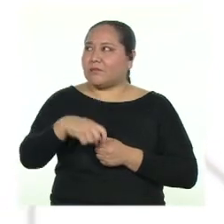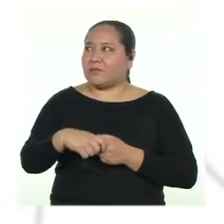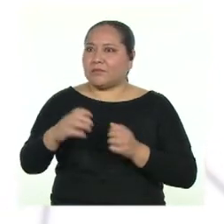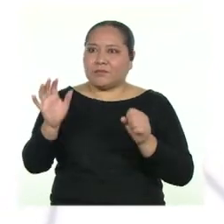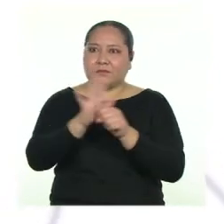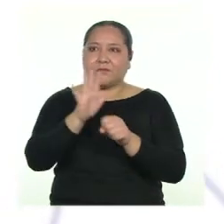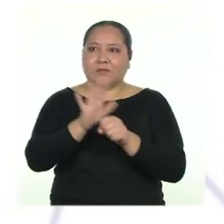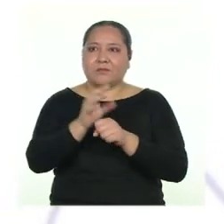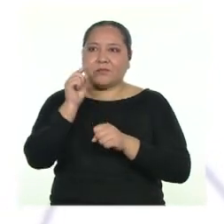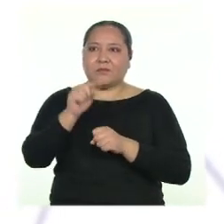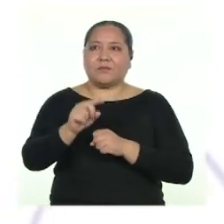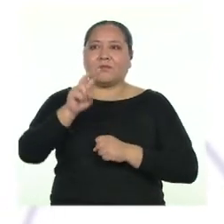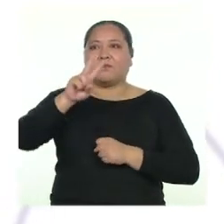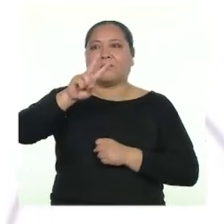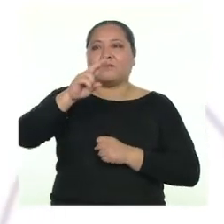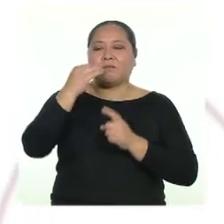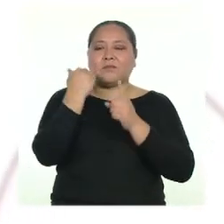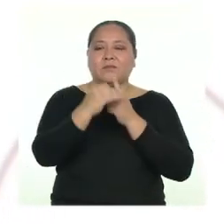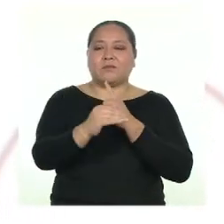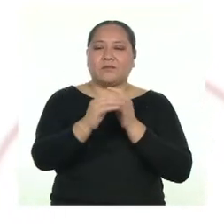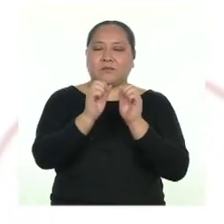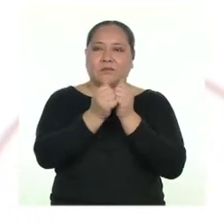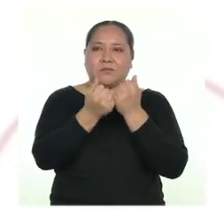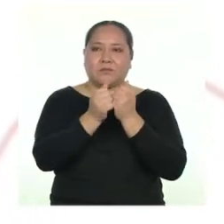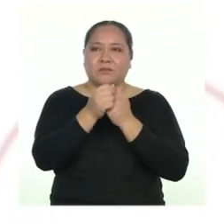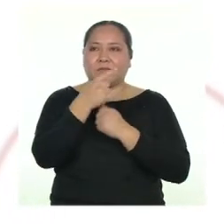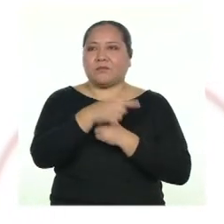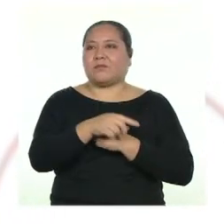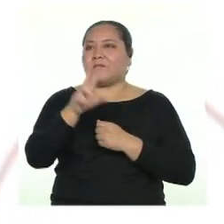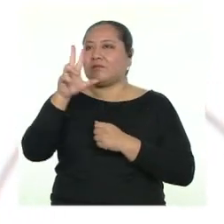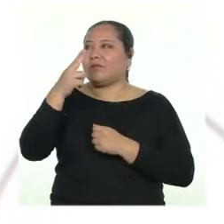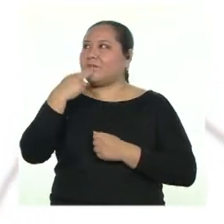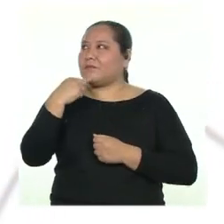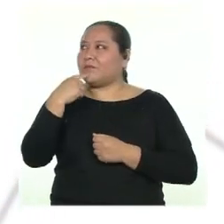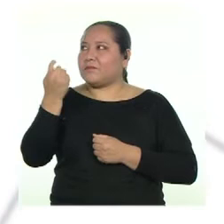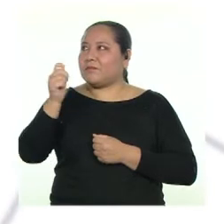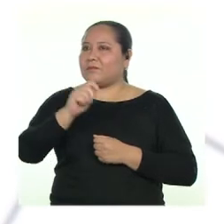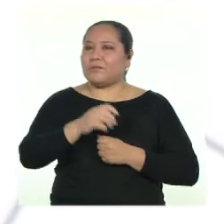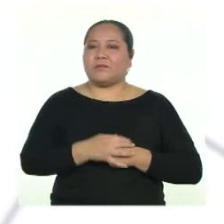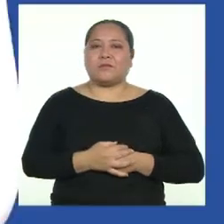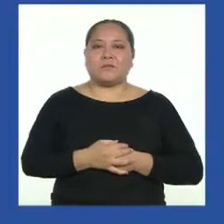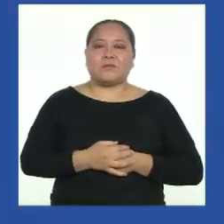cantidades requeridas es de 2.5 y 3 respectivamente.